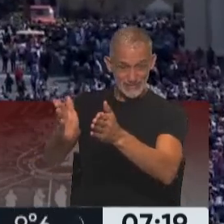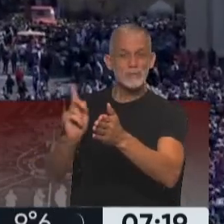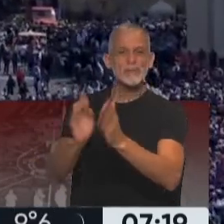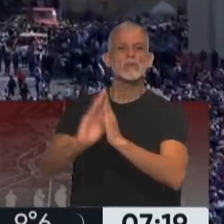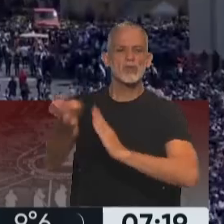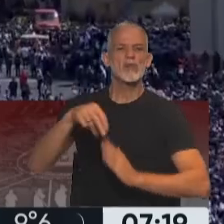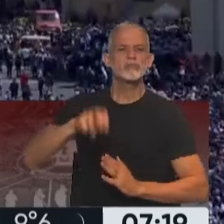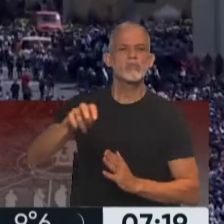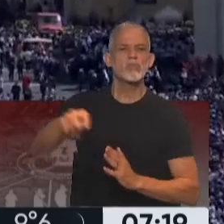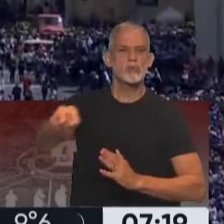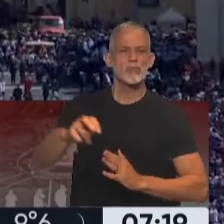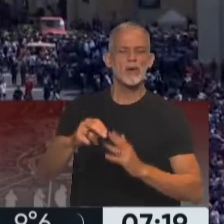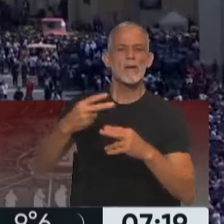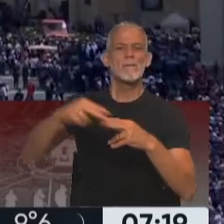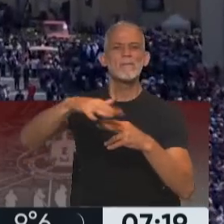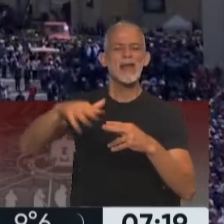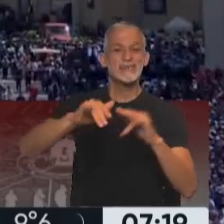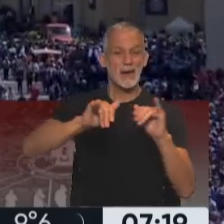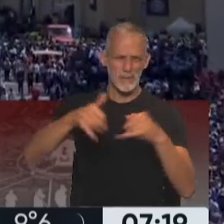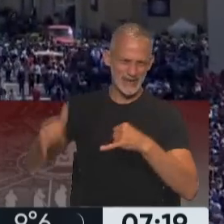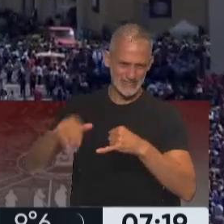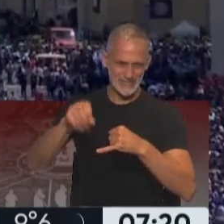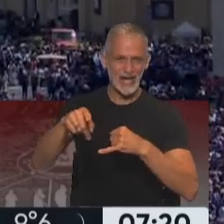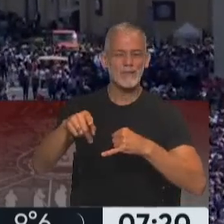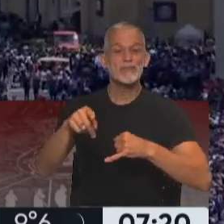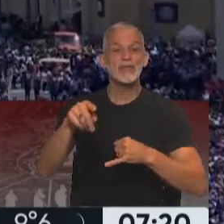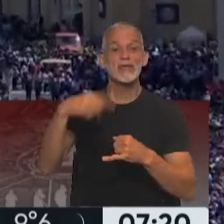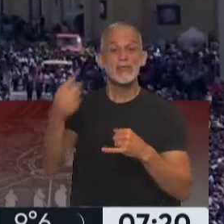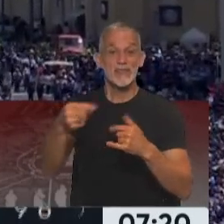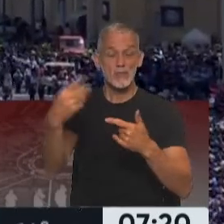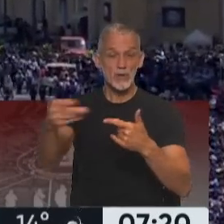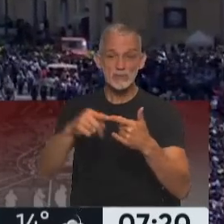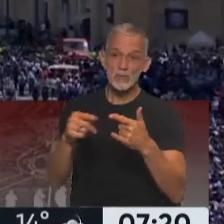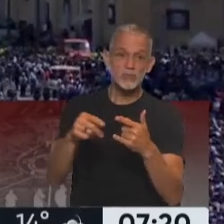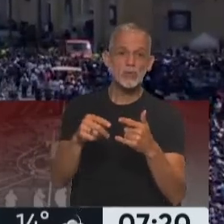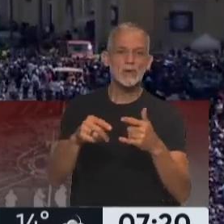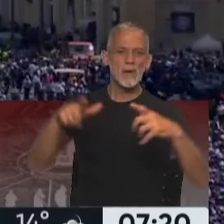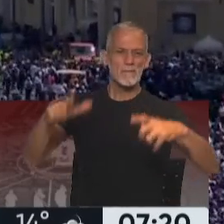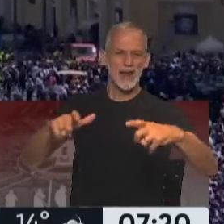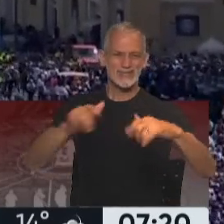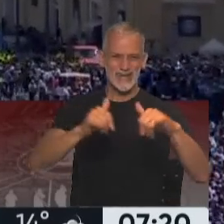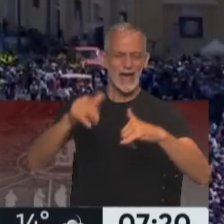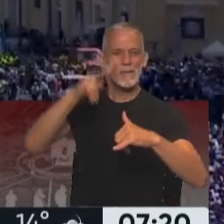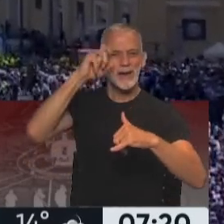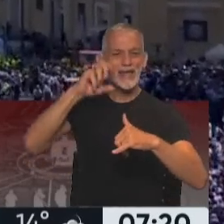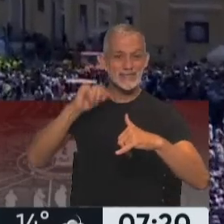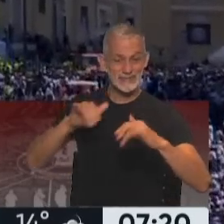Directo, llega hasta Plaza Venecia y después en Plaza Venecia